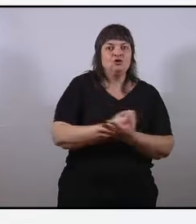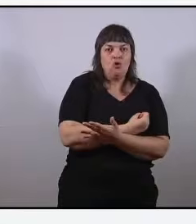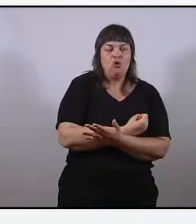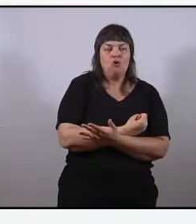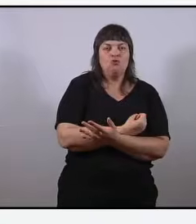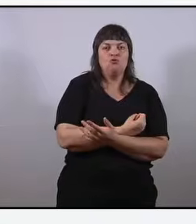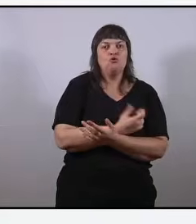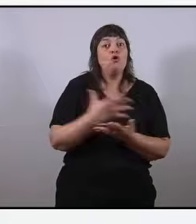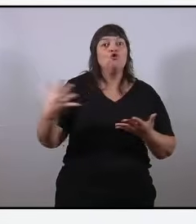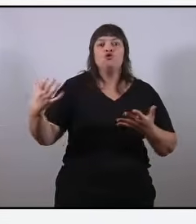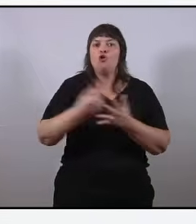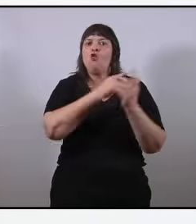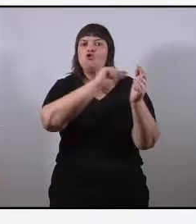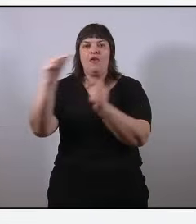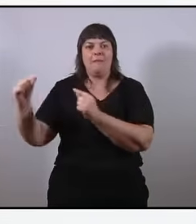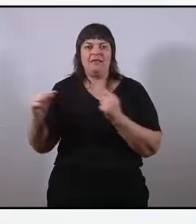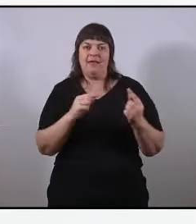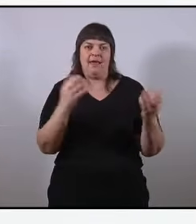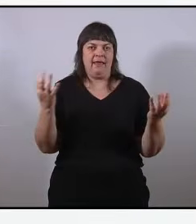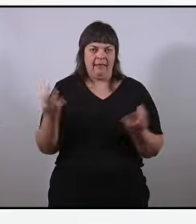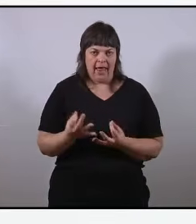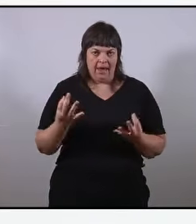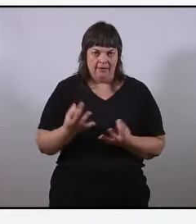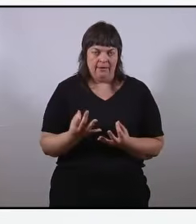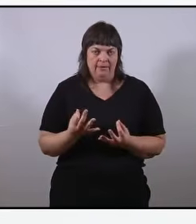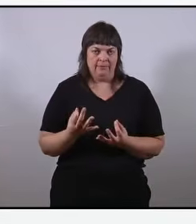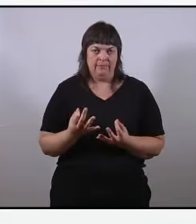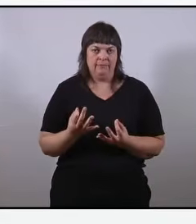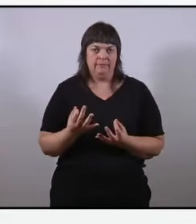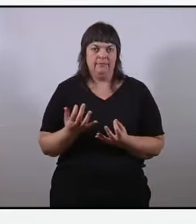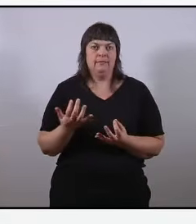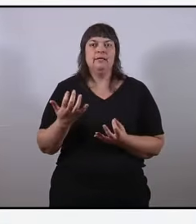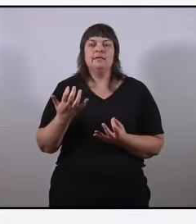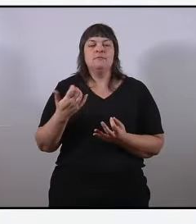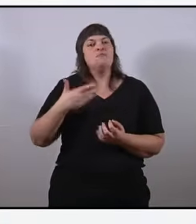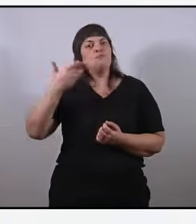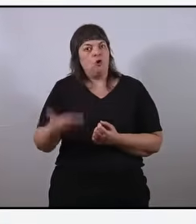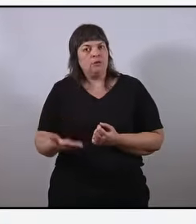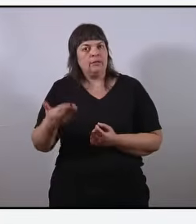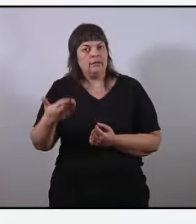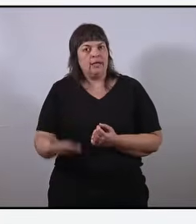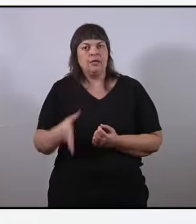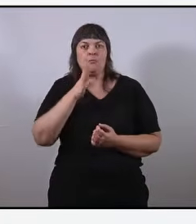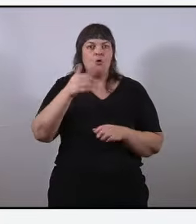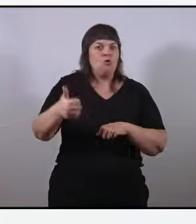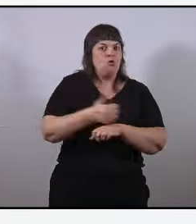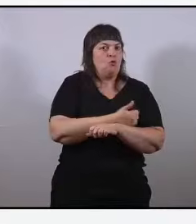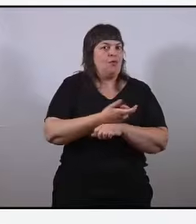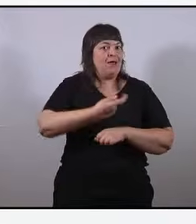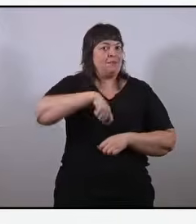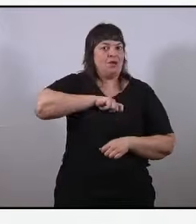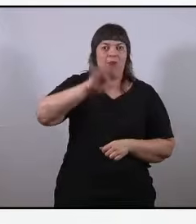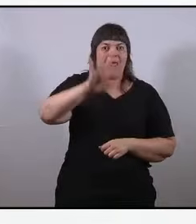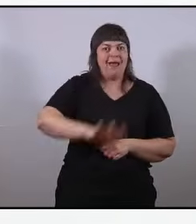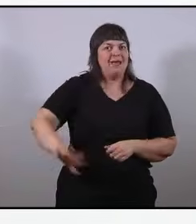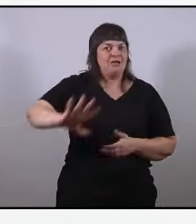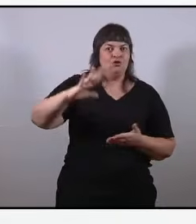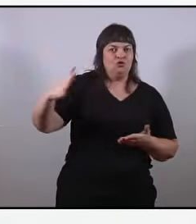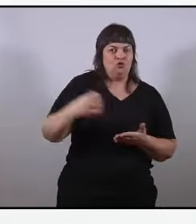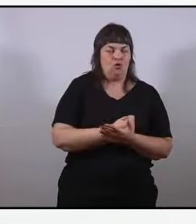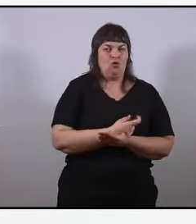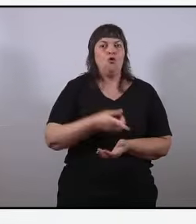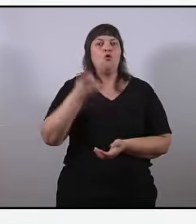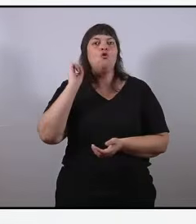debatir entre todos, de que aquello que realmente tiene tanta trascendencia para todos los ciudadanos españoles, no solo para